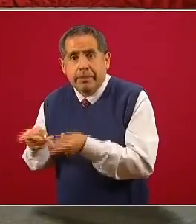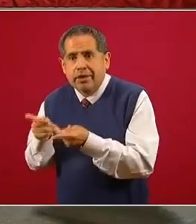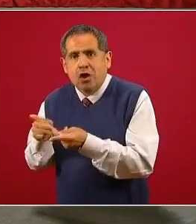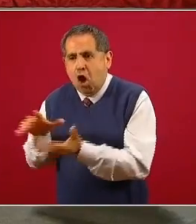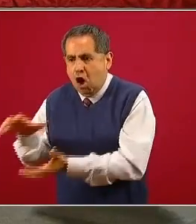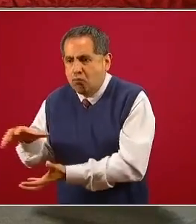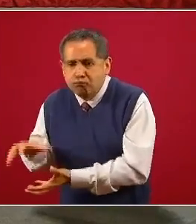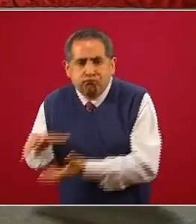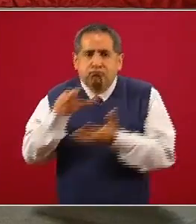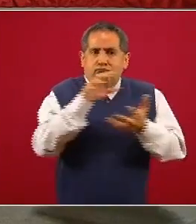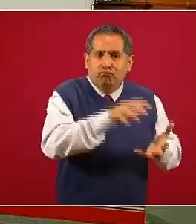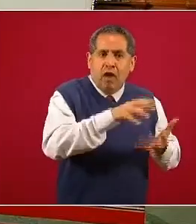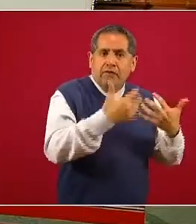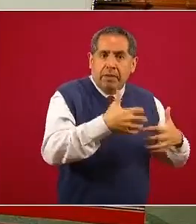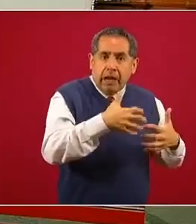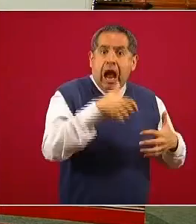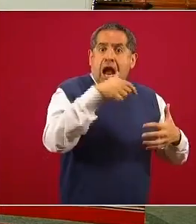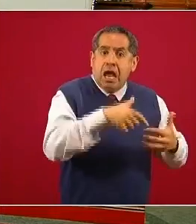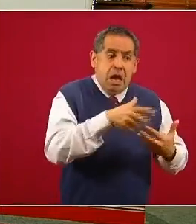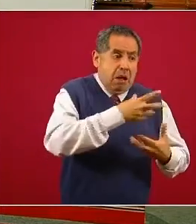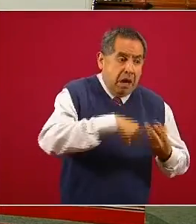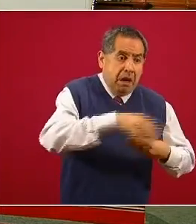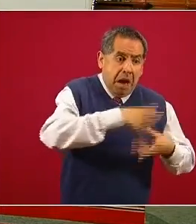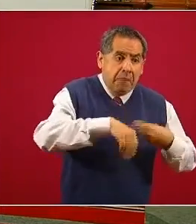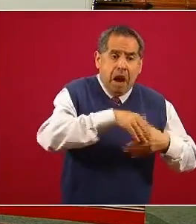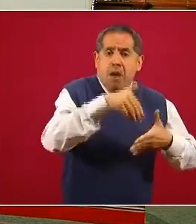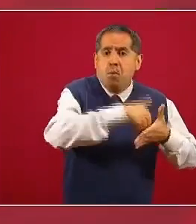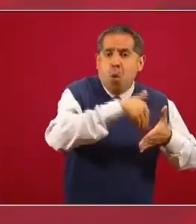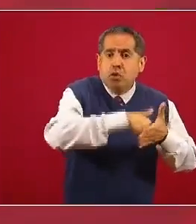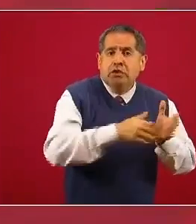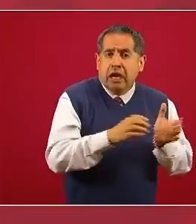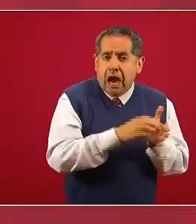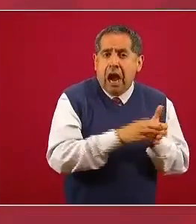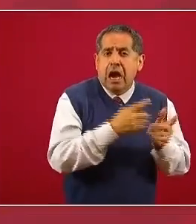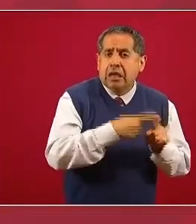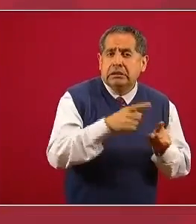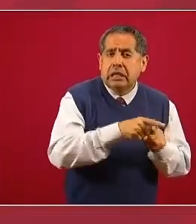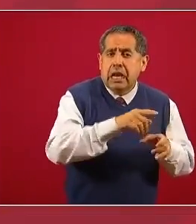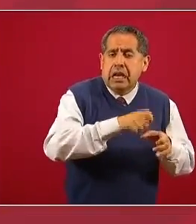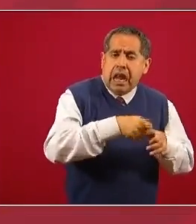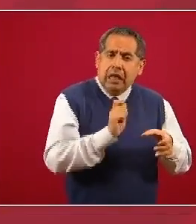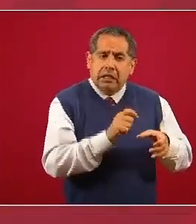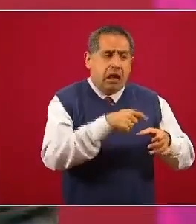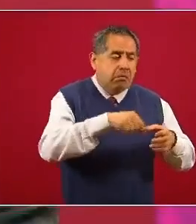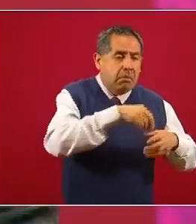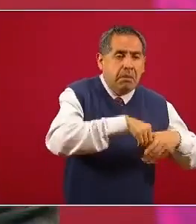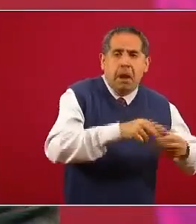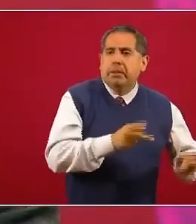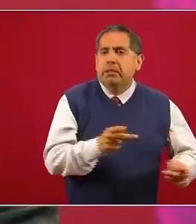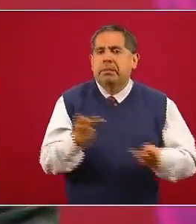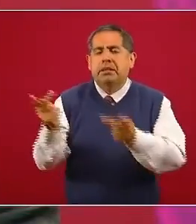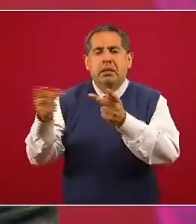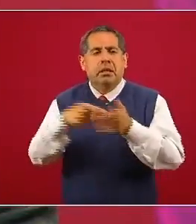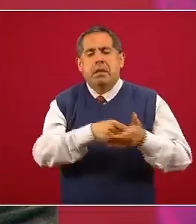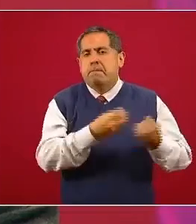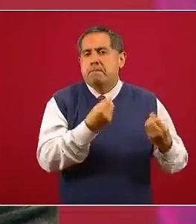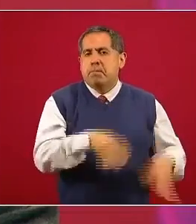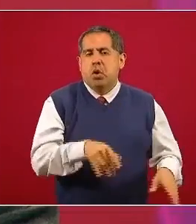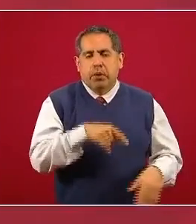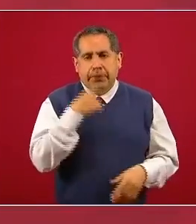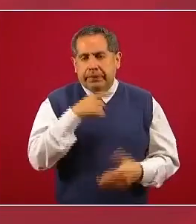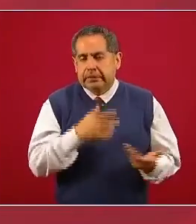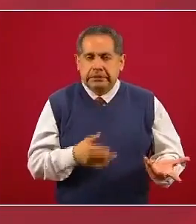alimentos. Como se puede ver, este es un problema estructural y, por lo tanto, la política actual del